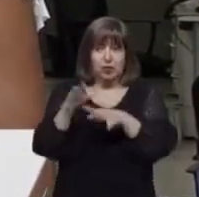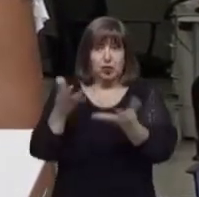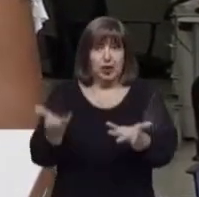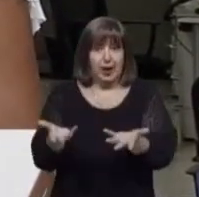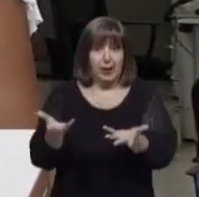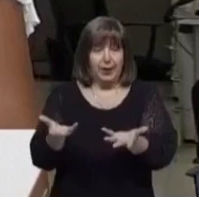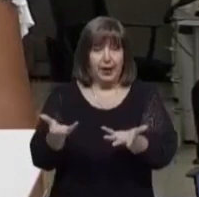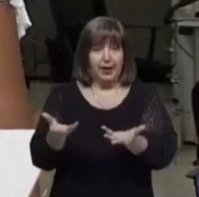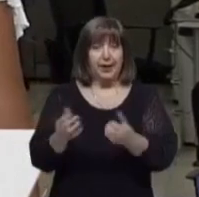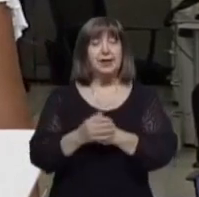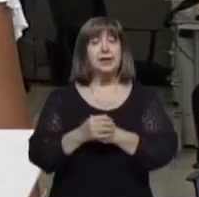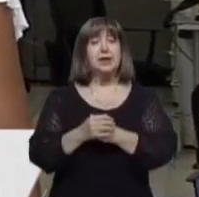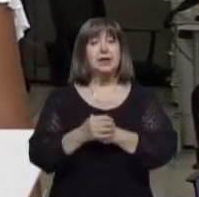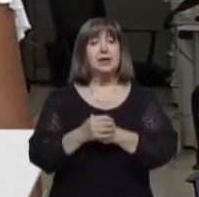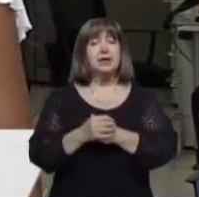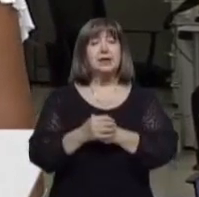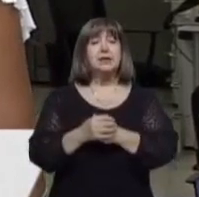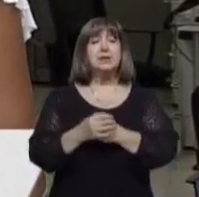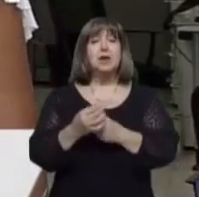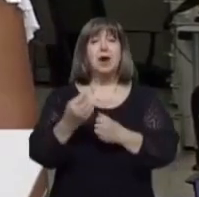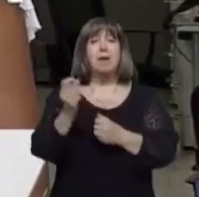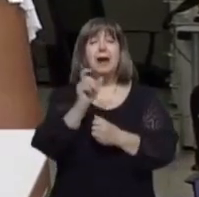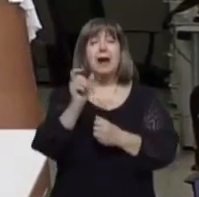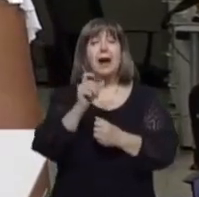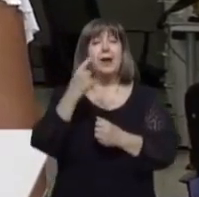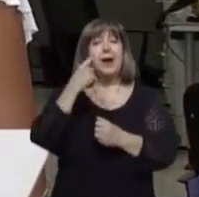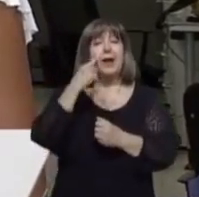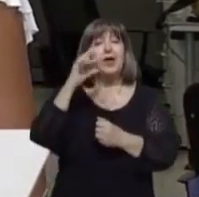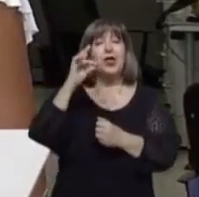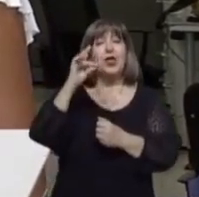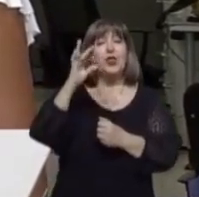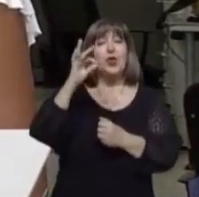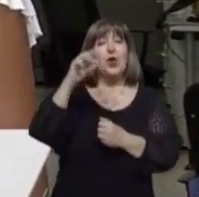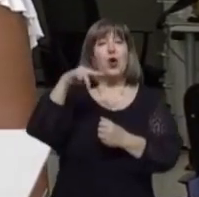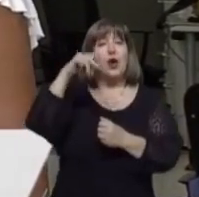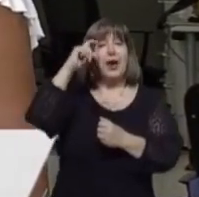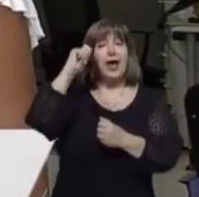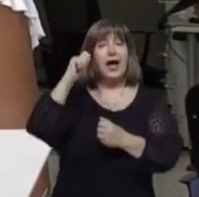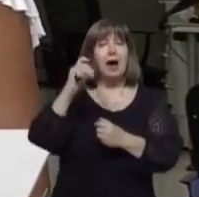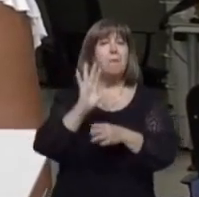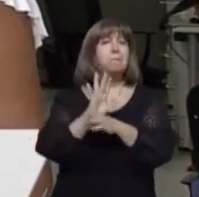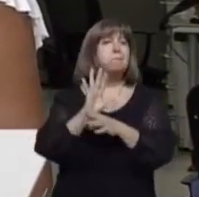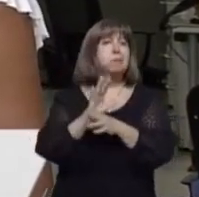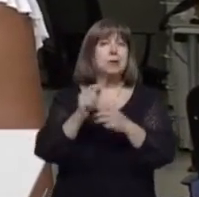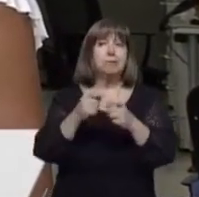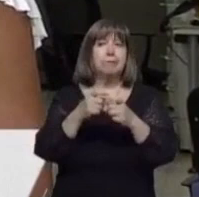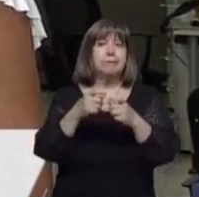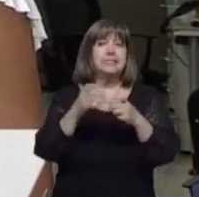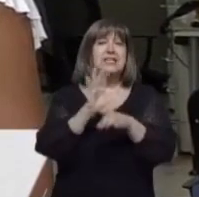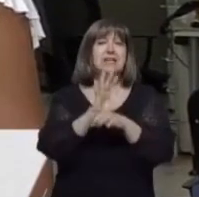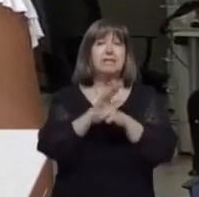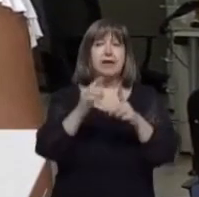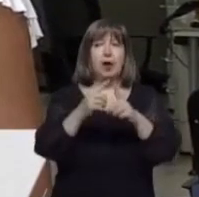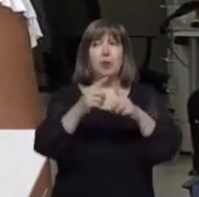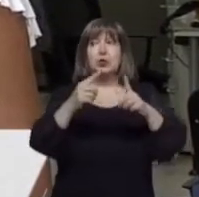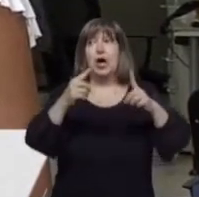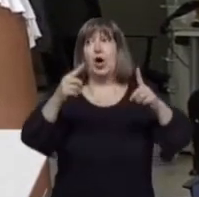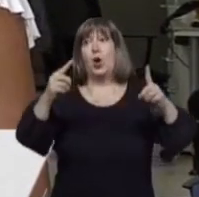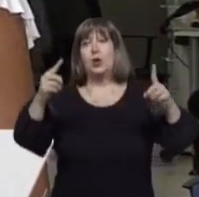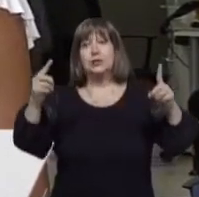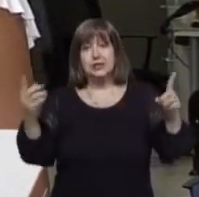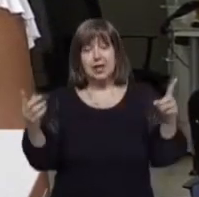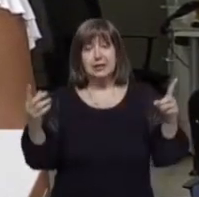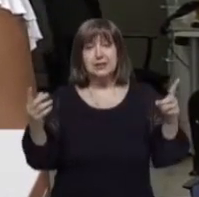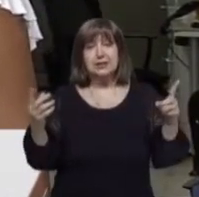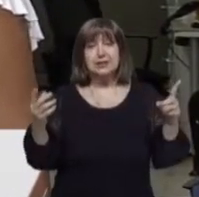los cargos que ocupaban? Idónea, la palabra idónea es muy amplia, Marisol, porque uno por ahí puede ser idóneo,